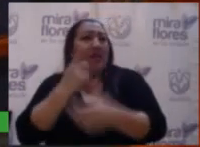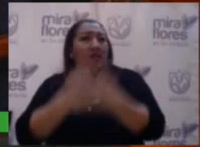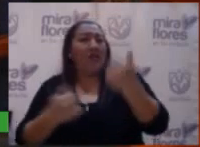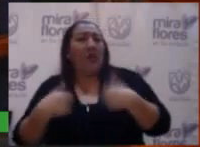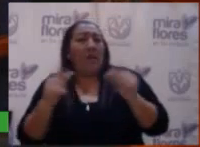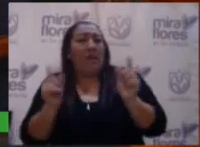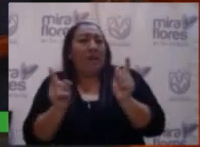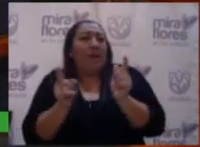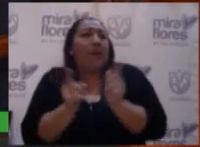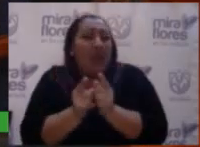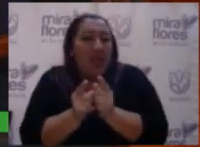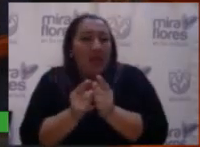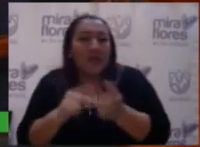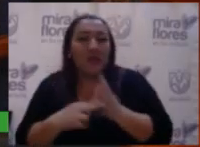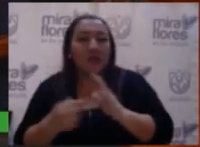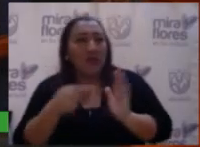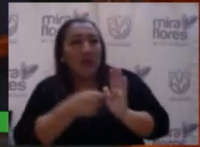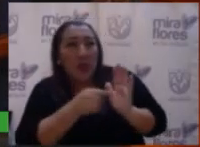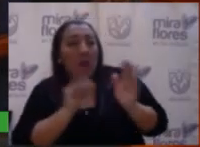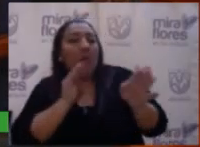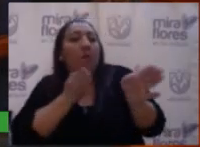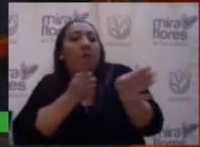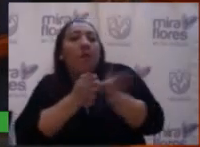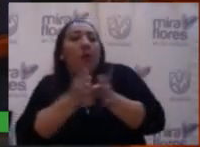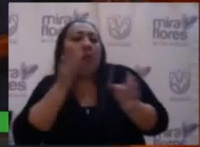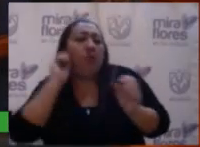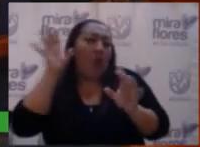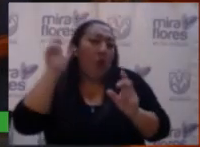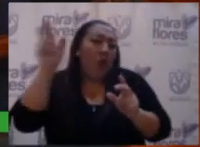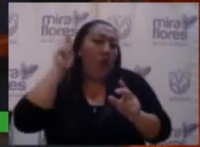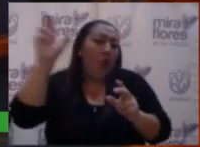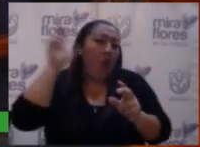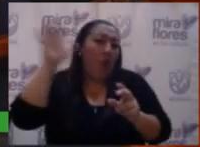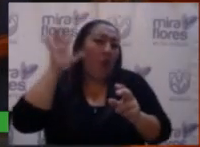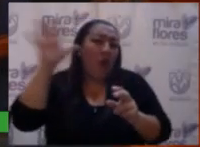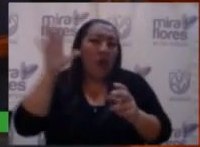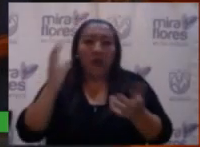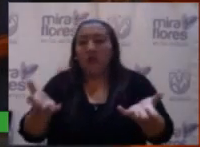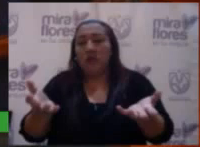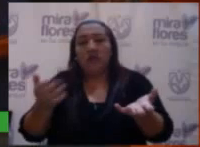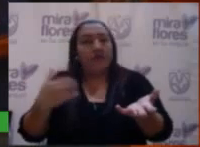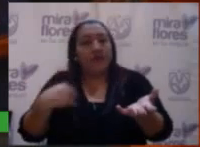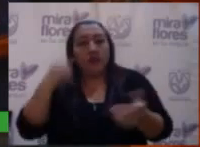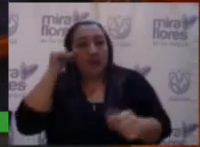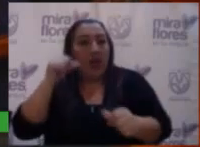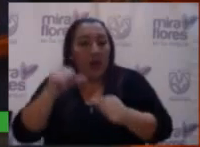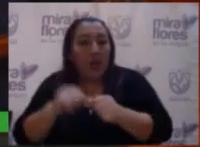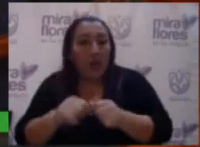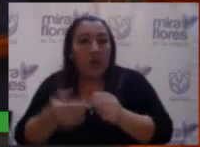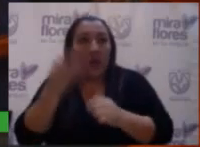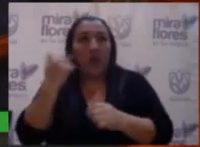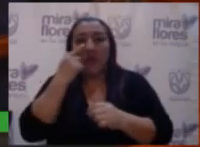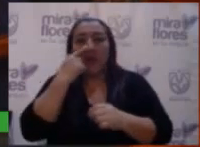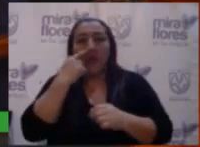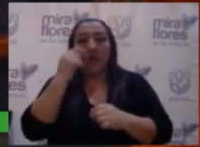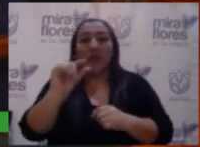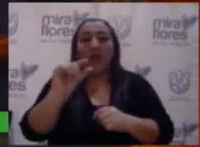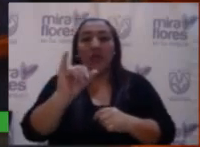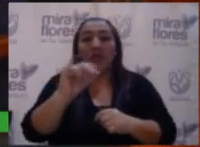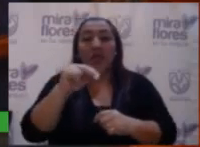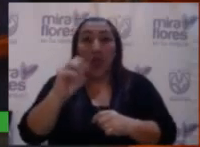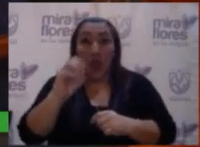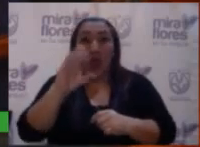un pequeño movimiento para que suene la alarma y ustedes permanentemente yo recuerdo el regidor chino Costa que se